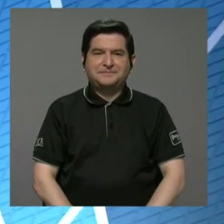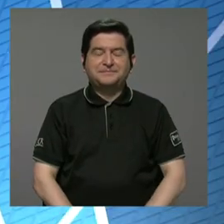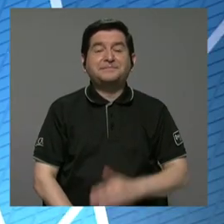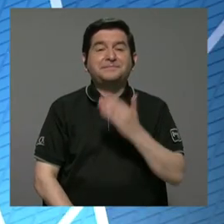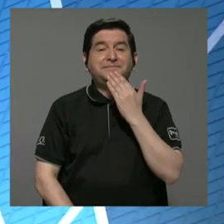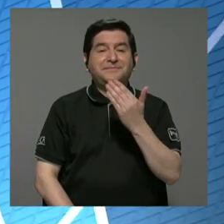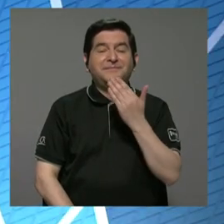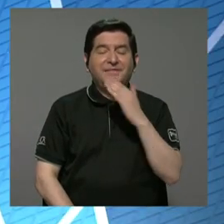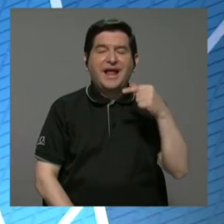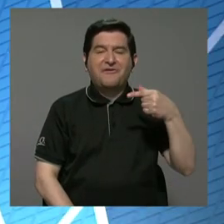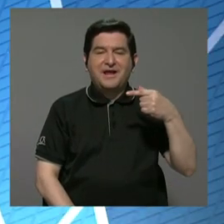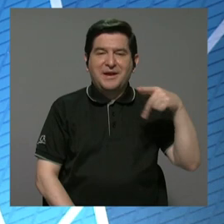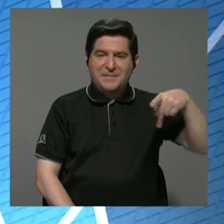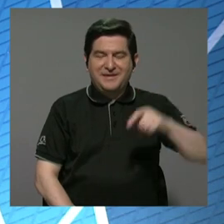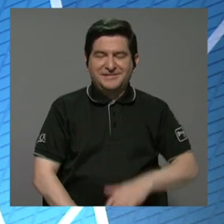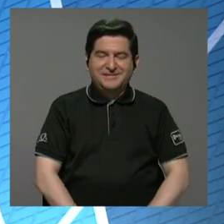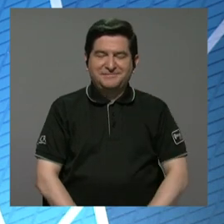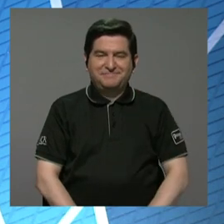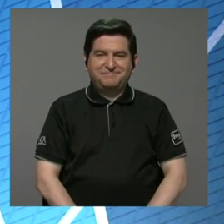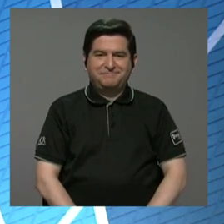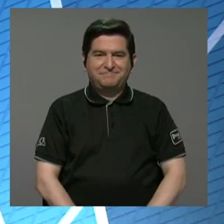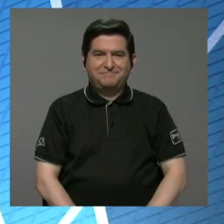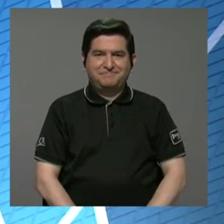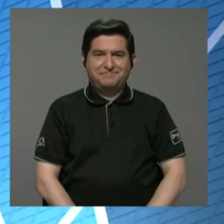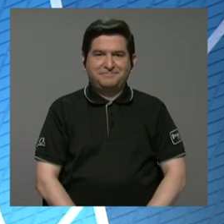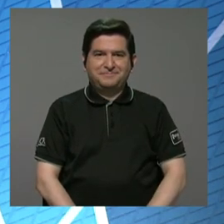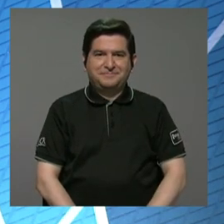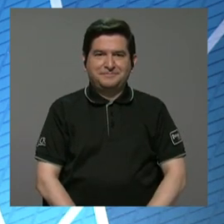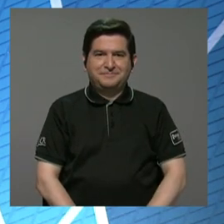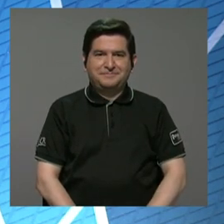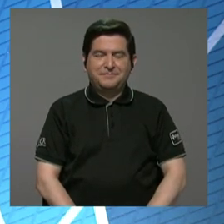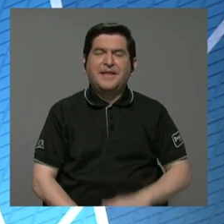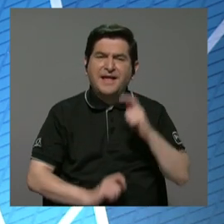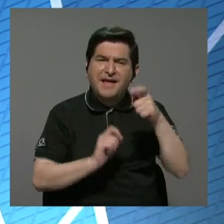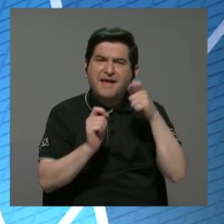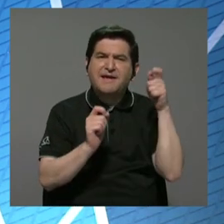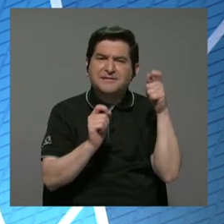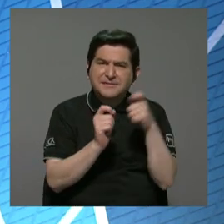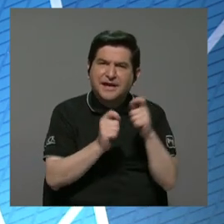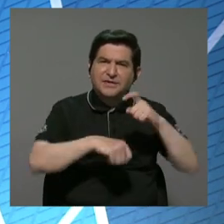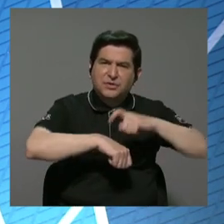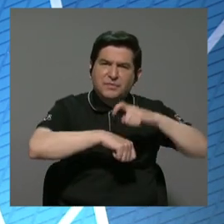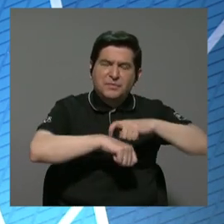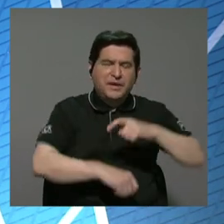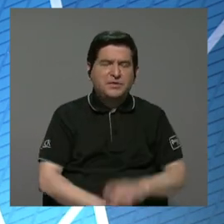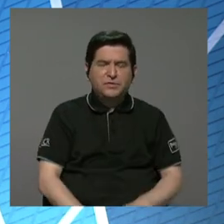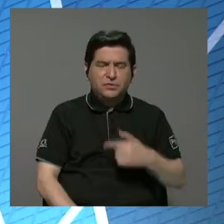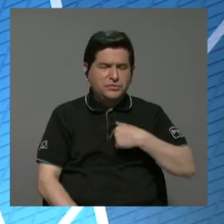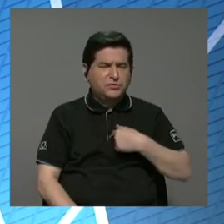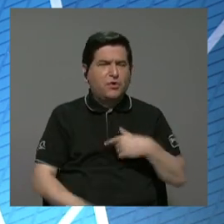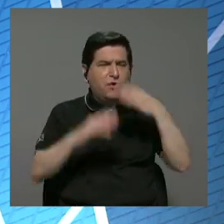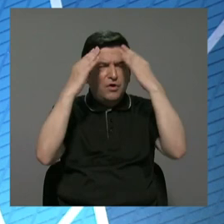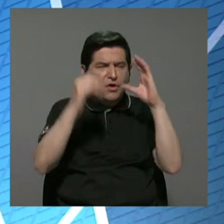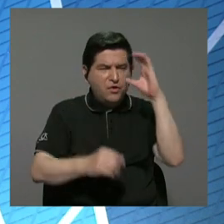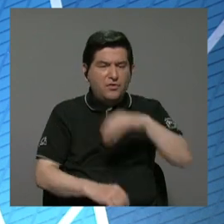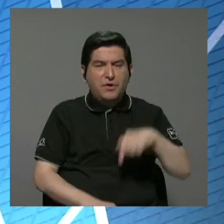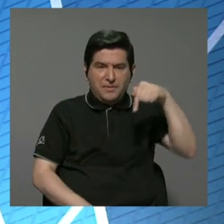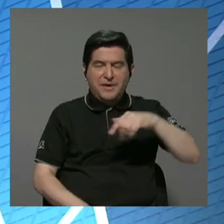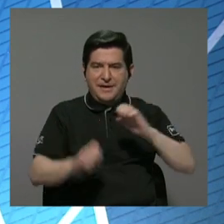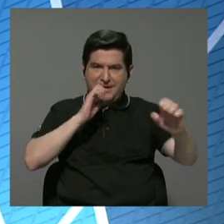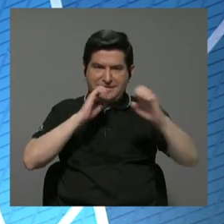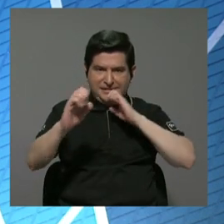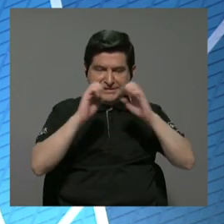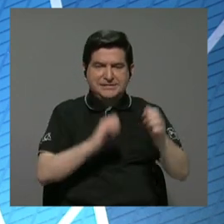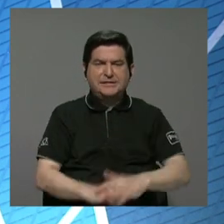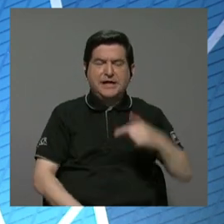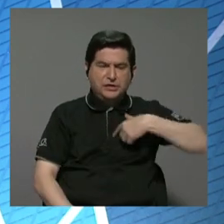Muchas gracias, Gabriela. Cuando estaba precisamente buscando información para esta entrevista,